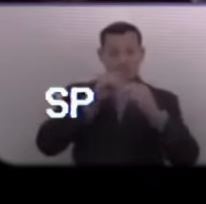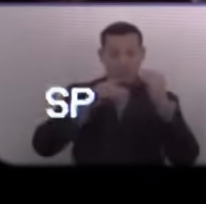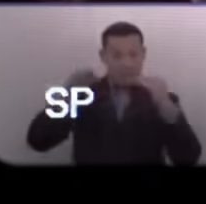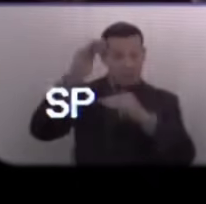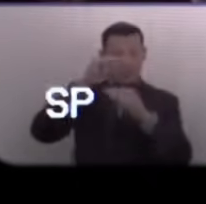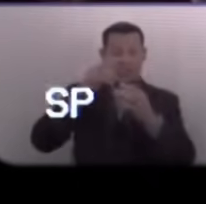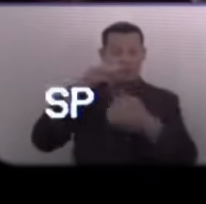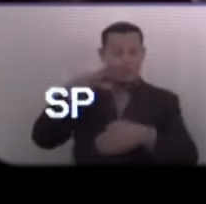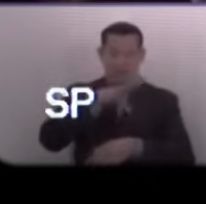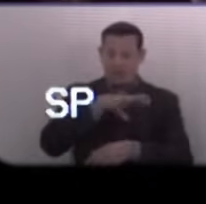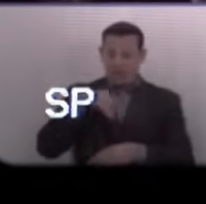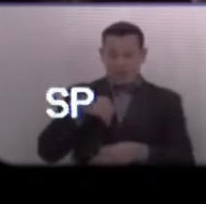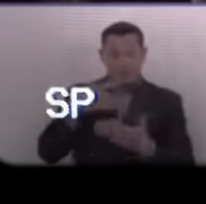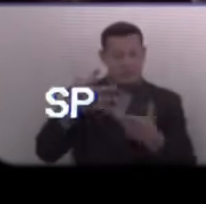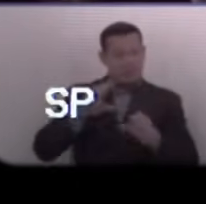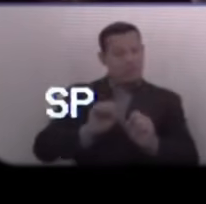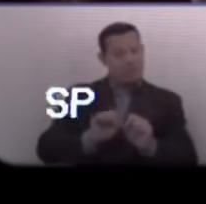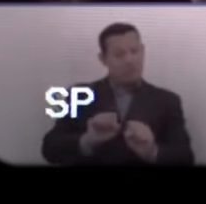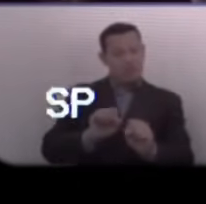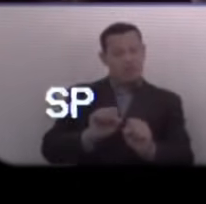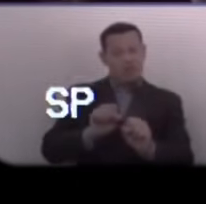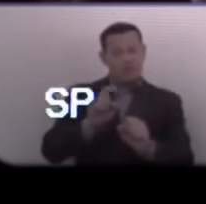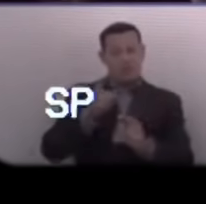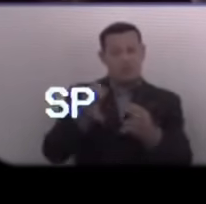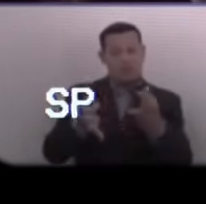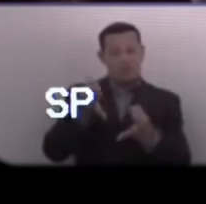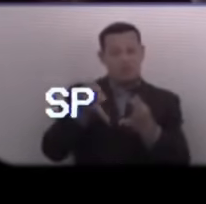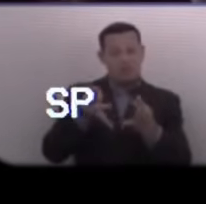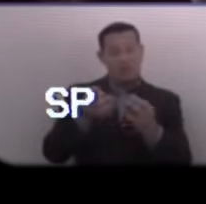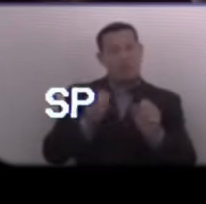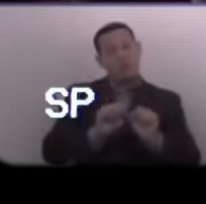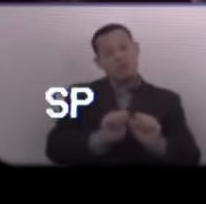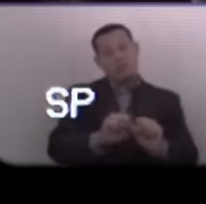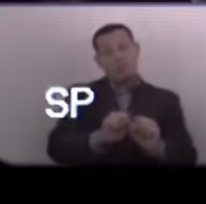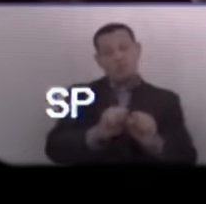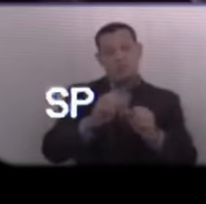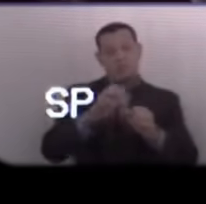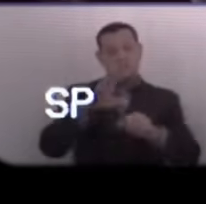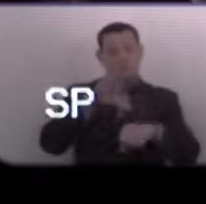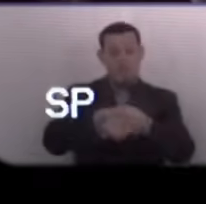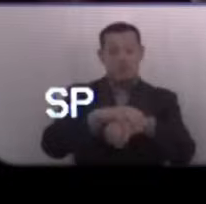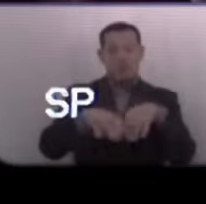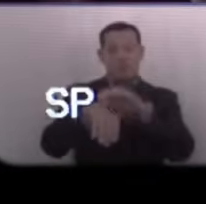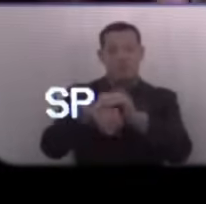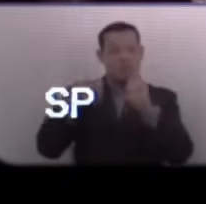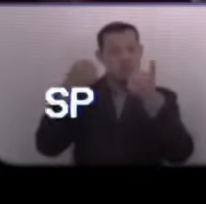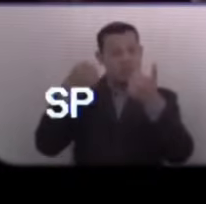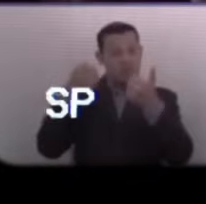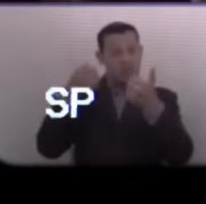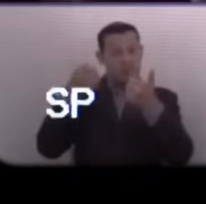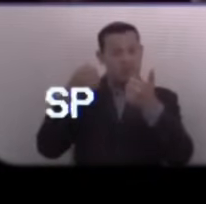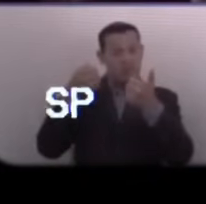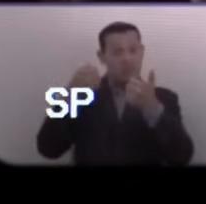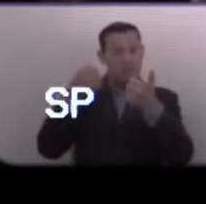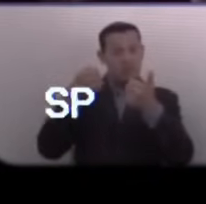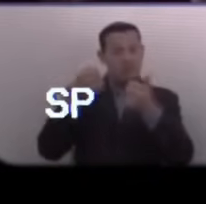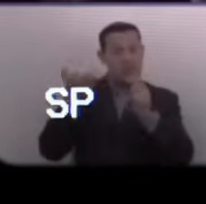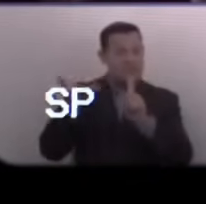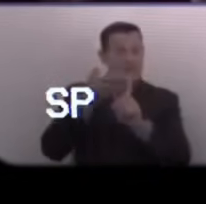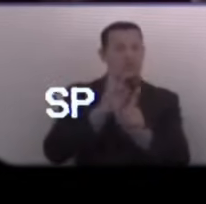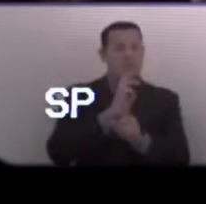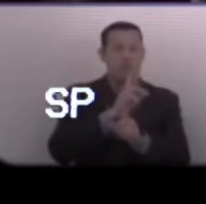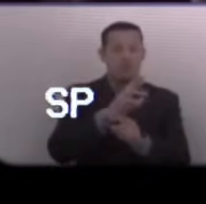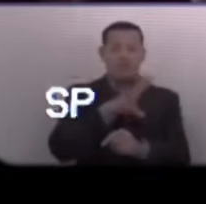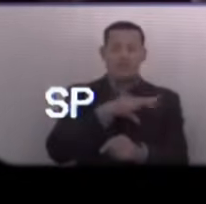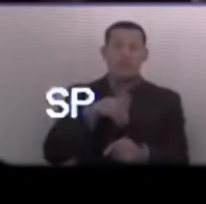los familiares de los que murieron o que fueron asesinados durante las detenciones? ¿Les van a dar la cara a las familias? ¿Qué